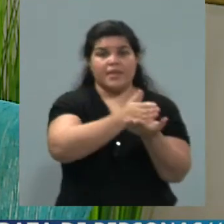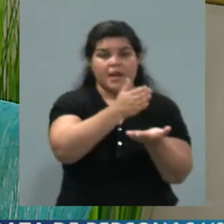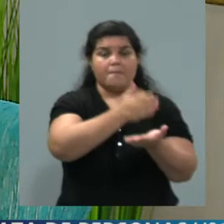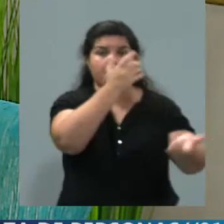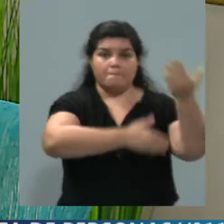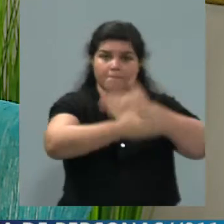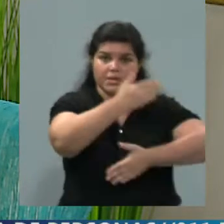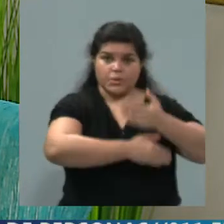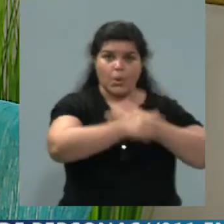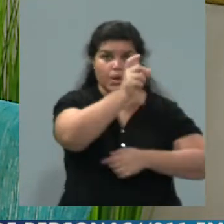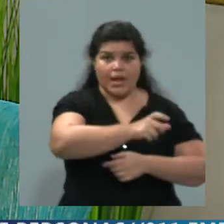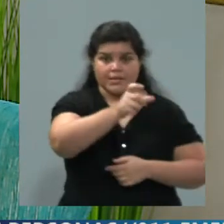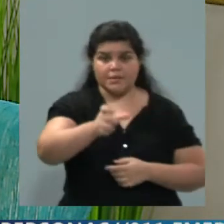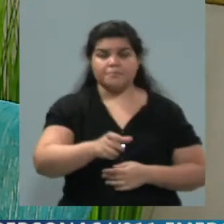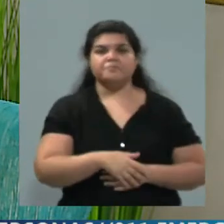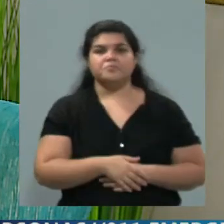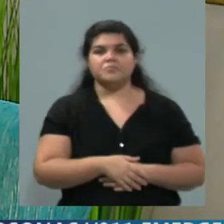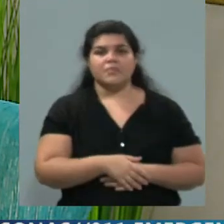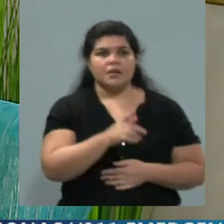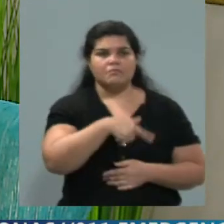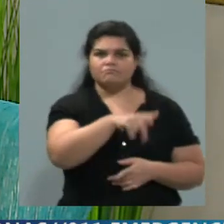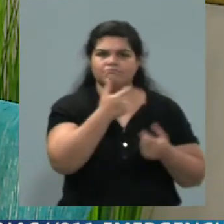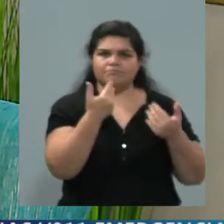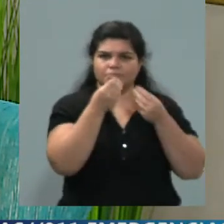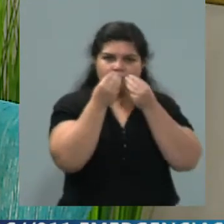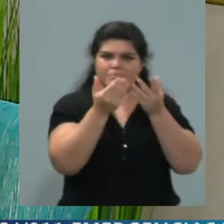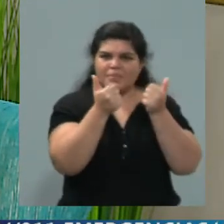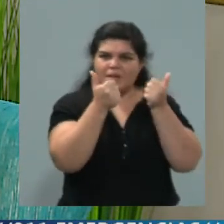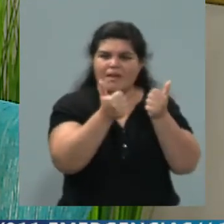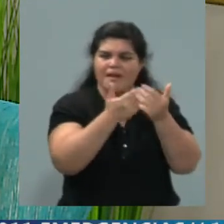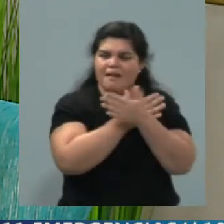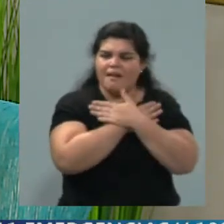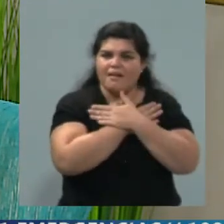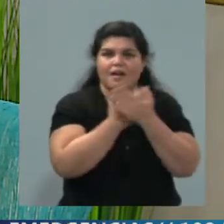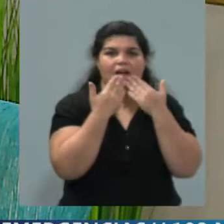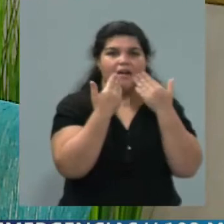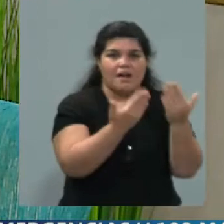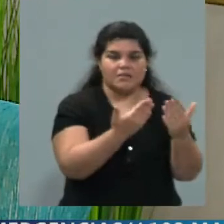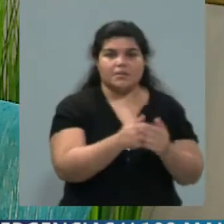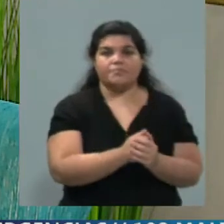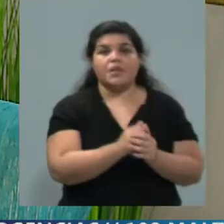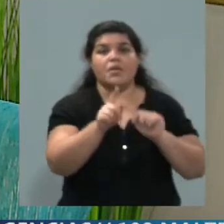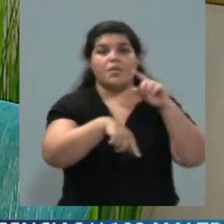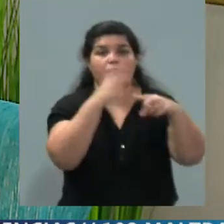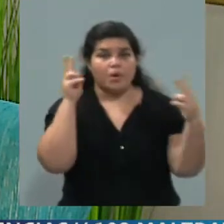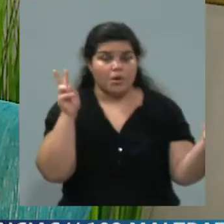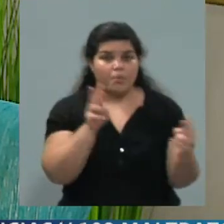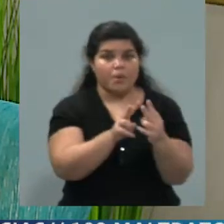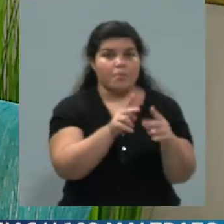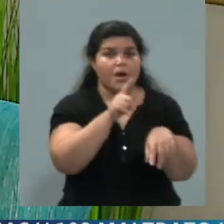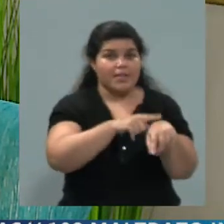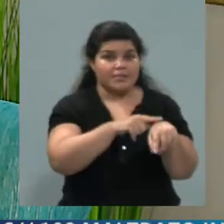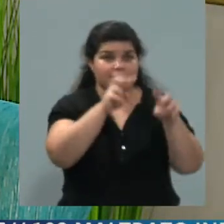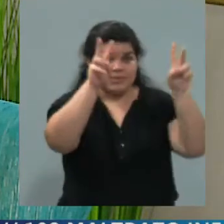que queríamos este contacto con vos, el cual está sumamente agradecido. Muchísimas gracias nuevamente y será hasta cualquier momento porque vamos a seguir hablando del tema y lo vamos a